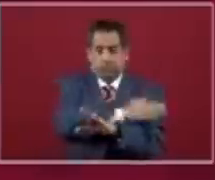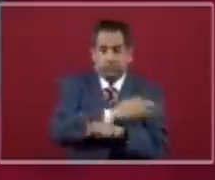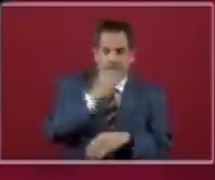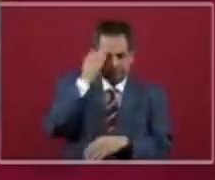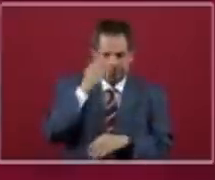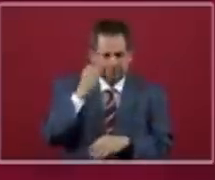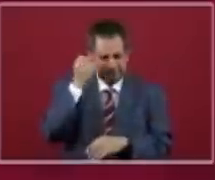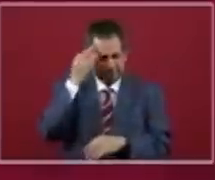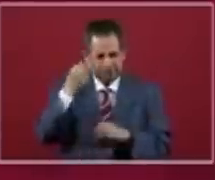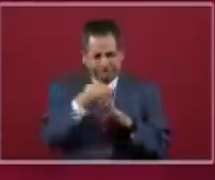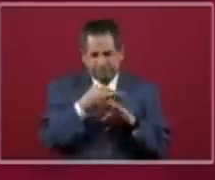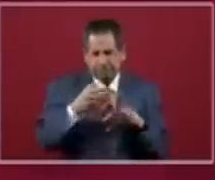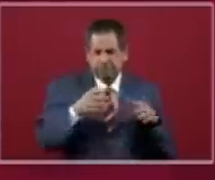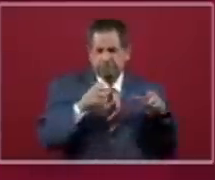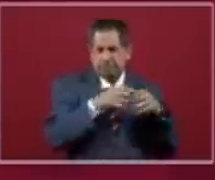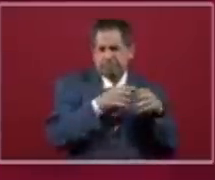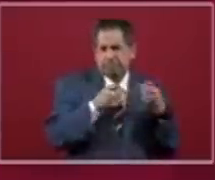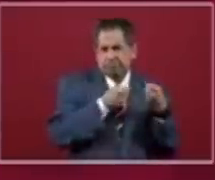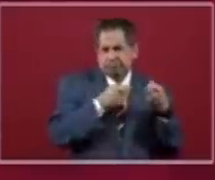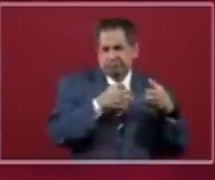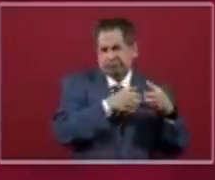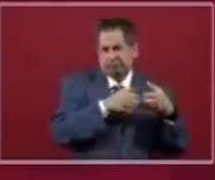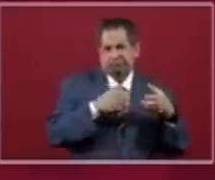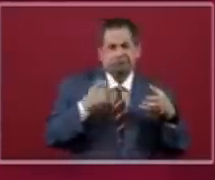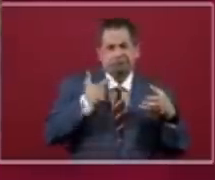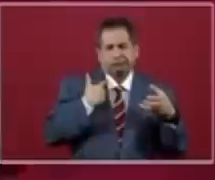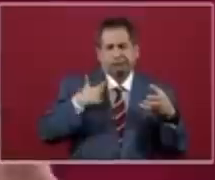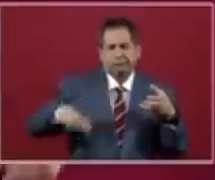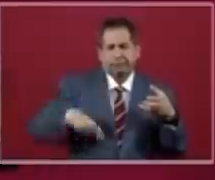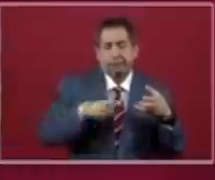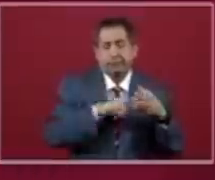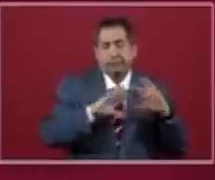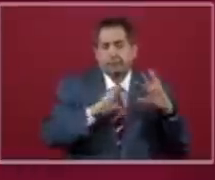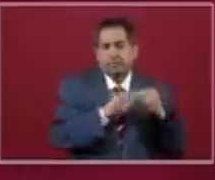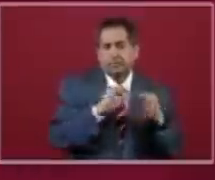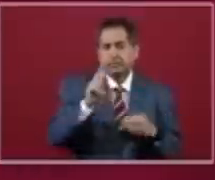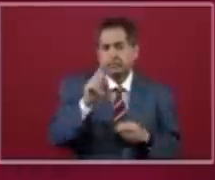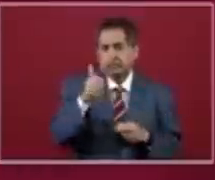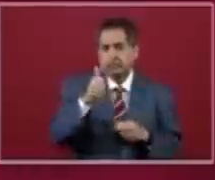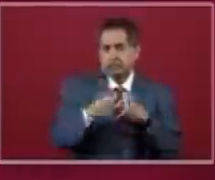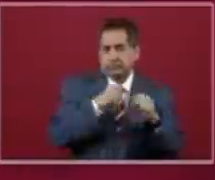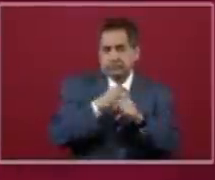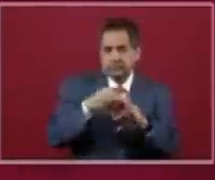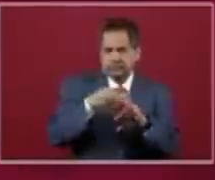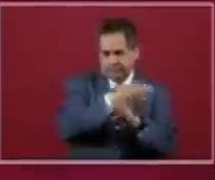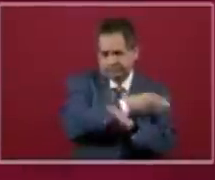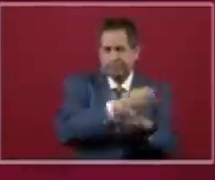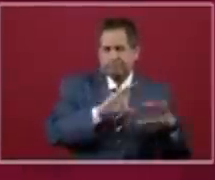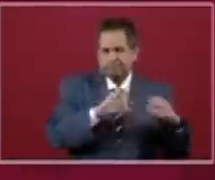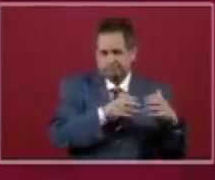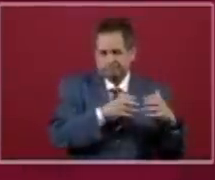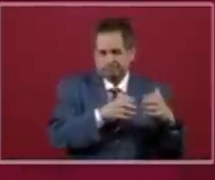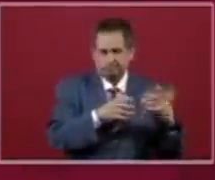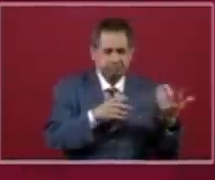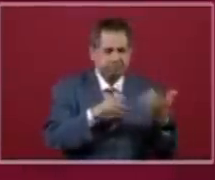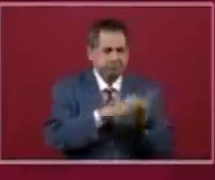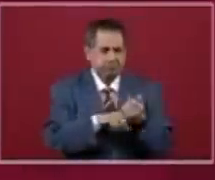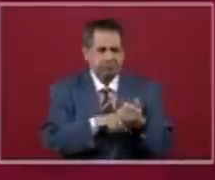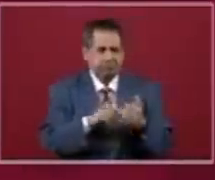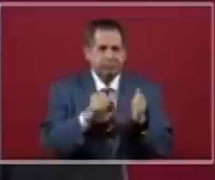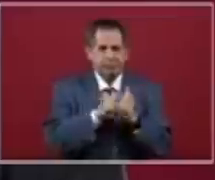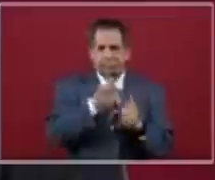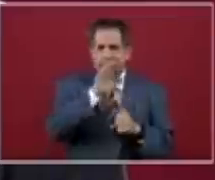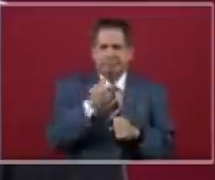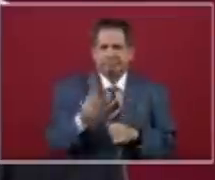este periodo neoliberal, en estos 36 años del periodo neoliberal o